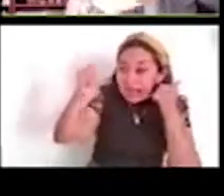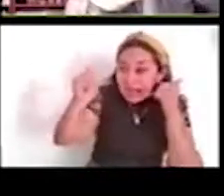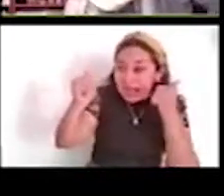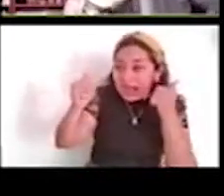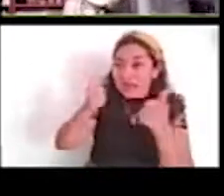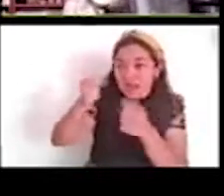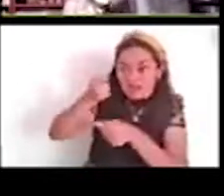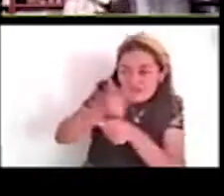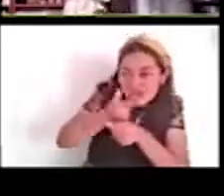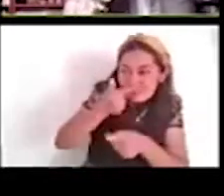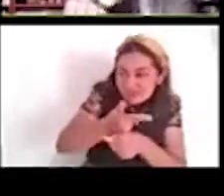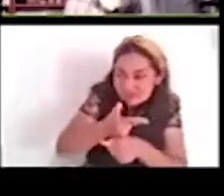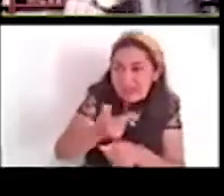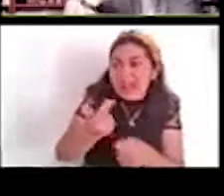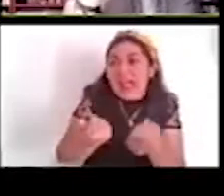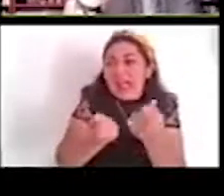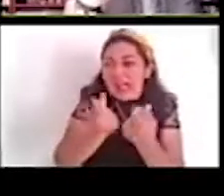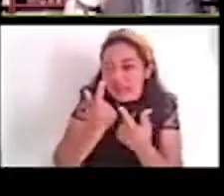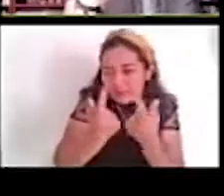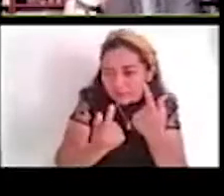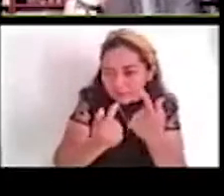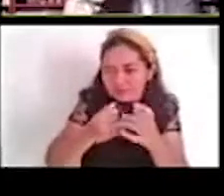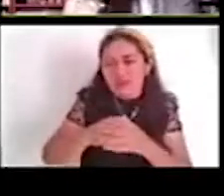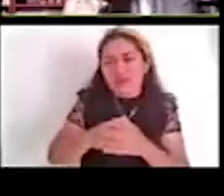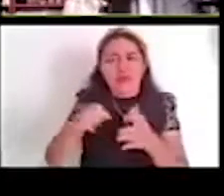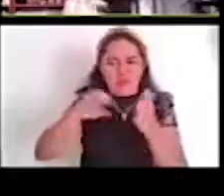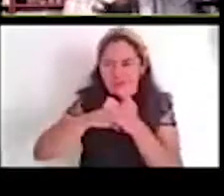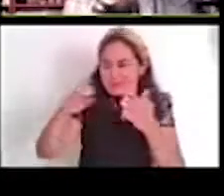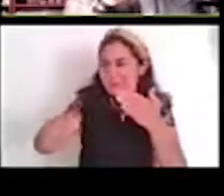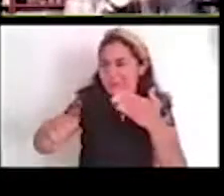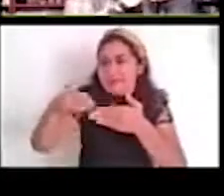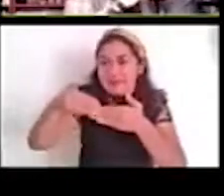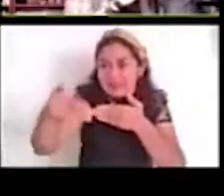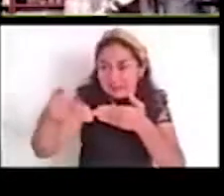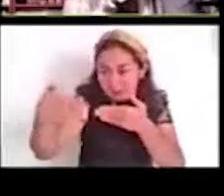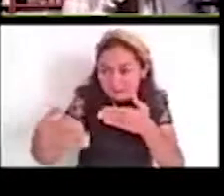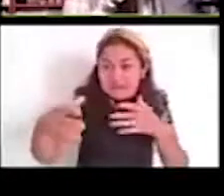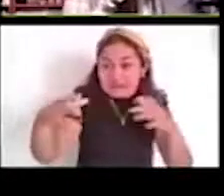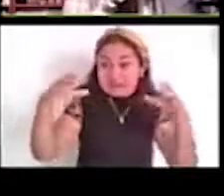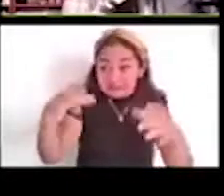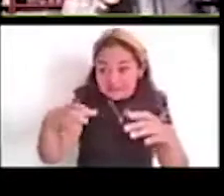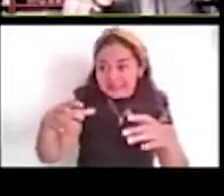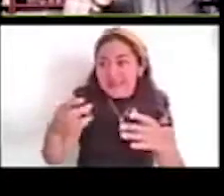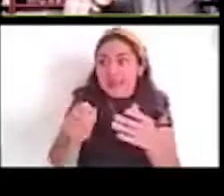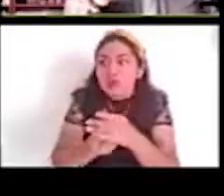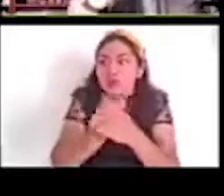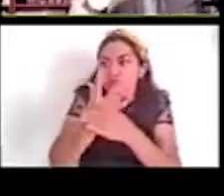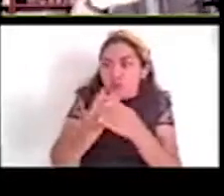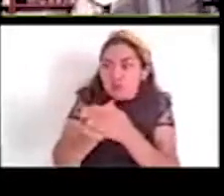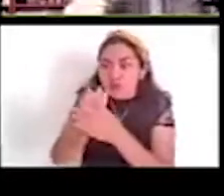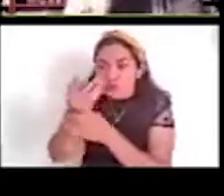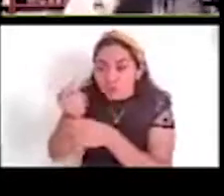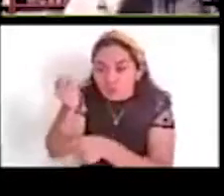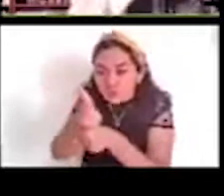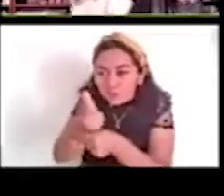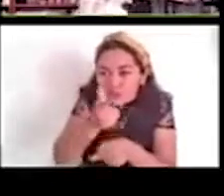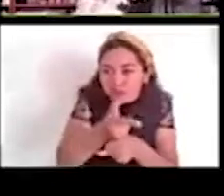Tlamimilolpan, es decir, hablamos de Teotihuacán II, Teotihuacán III, en Azcapotzalco, donde es remoto que una de